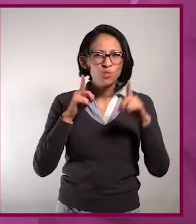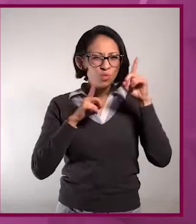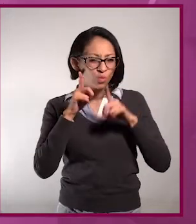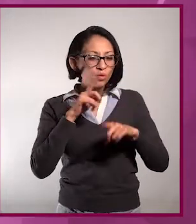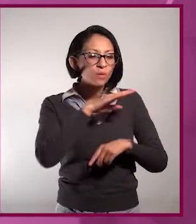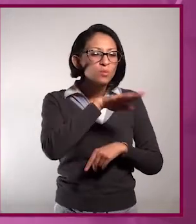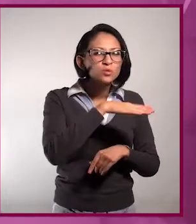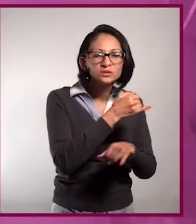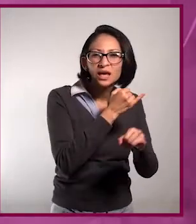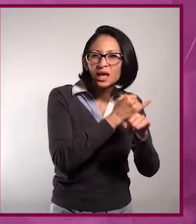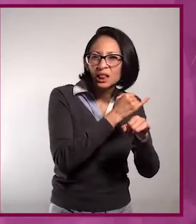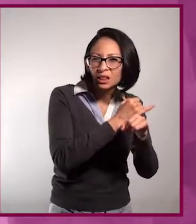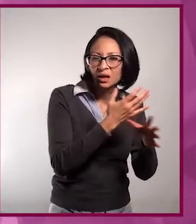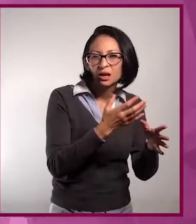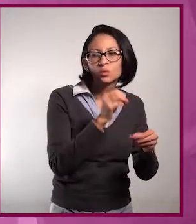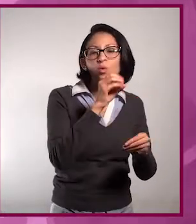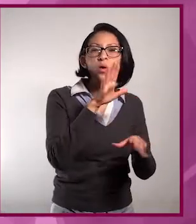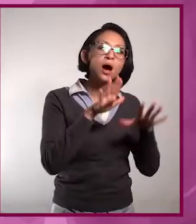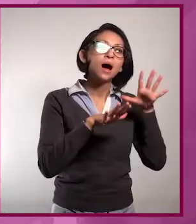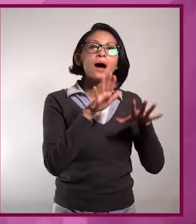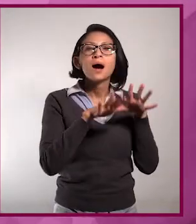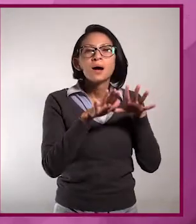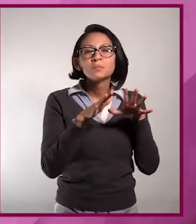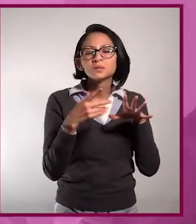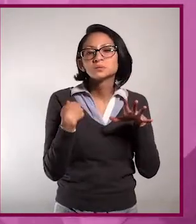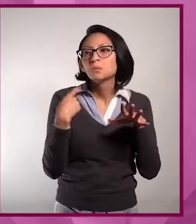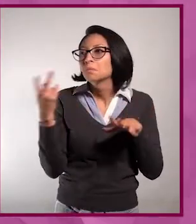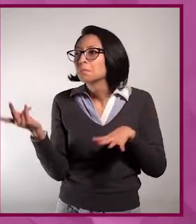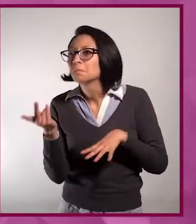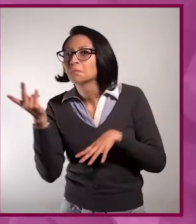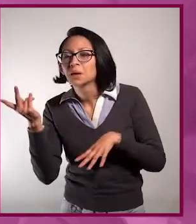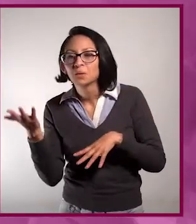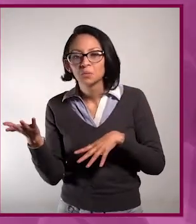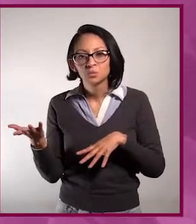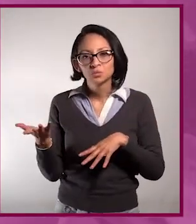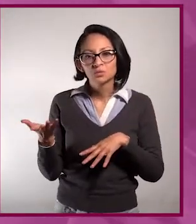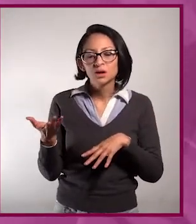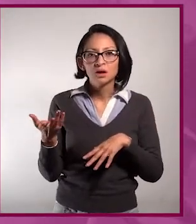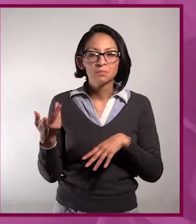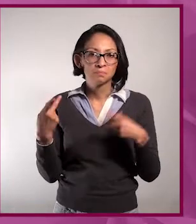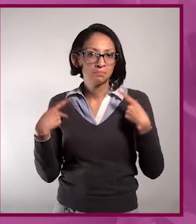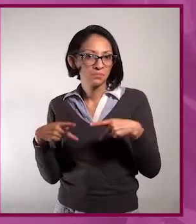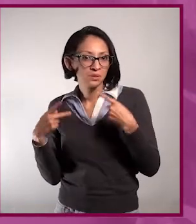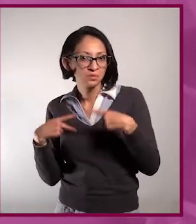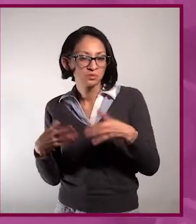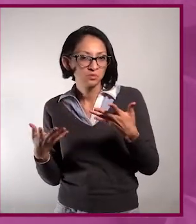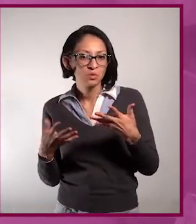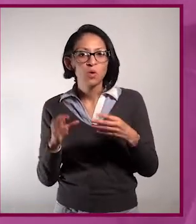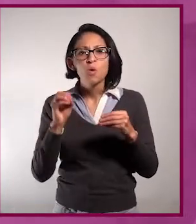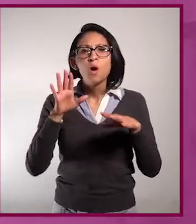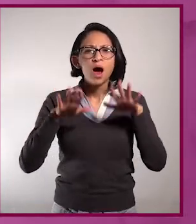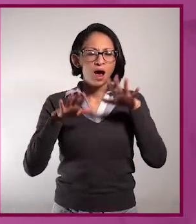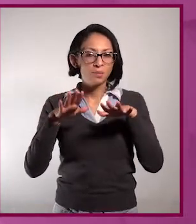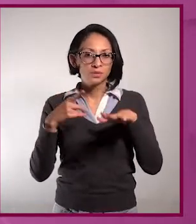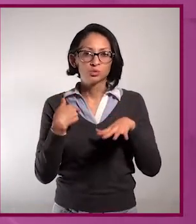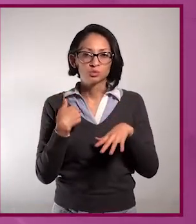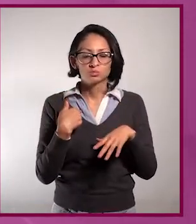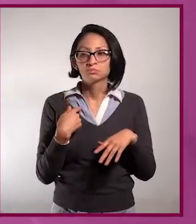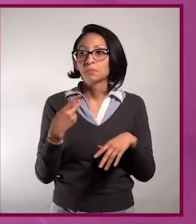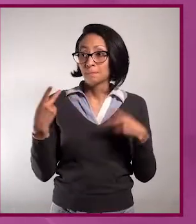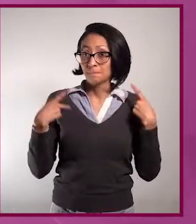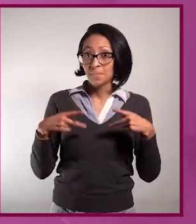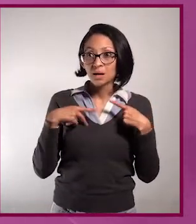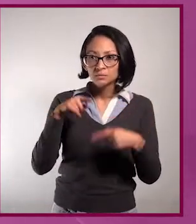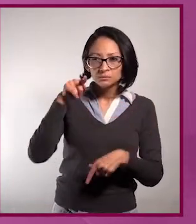en internet o podría ser con mi mamá, mis hermanas y así, o busco información con